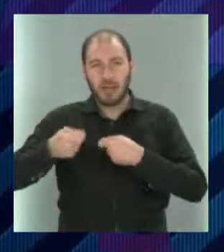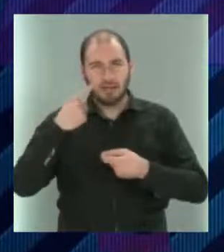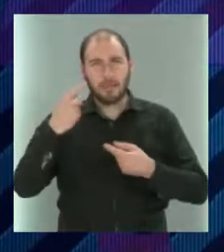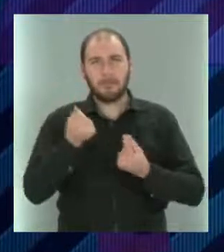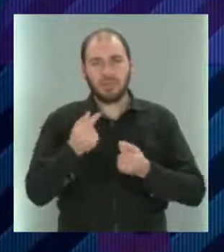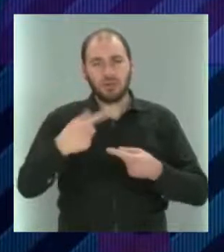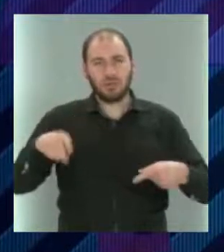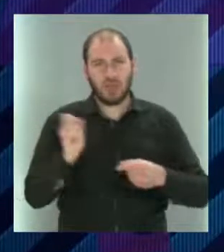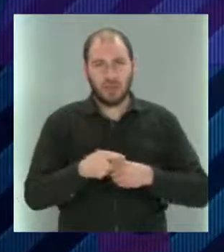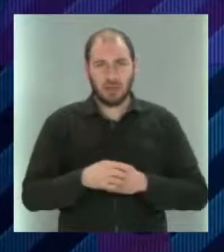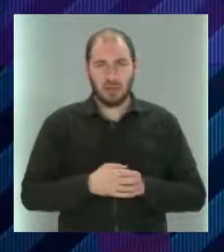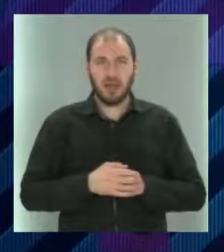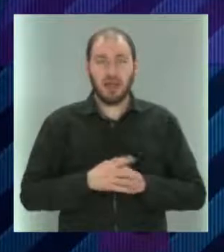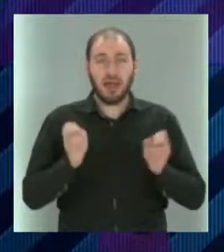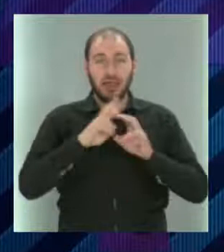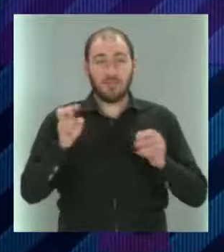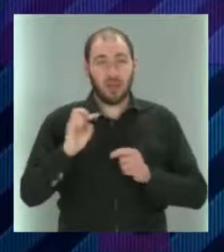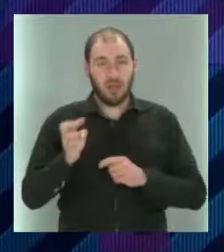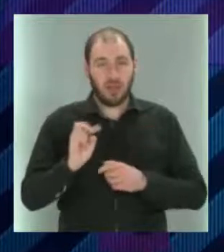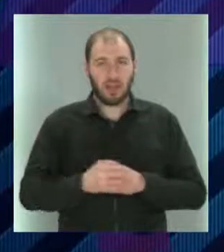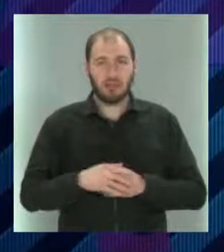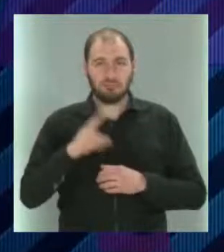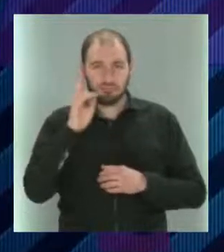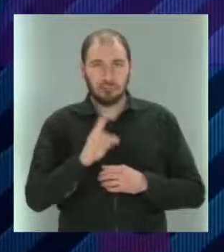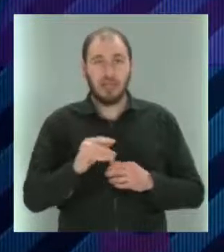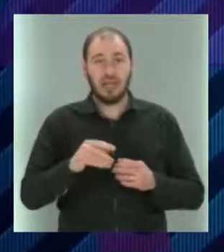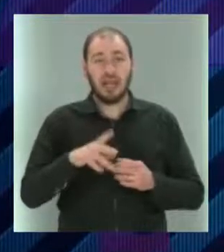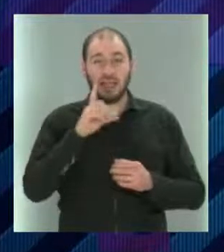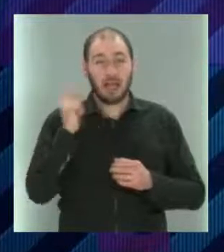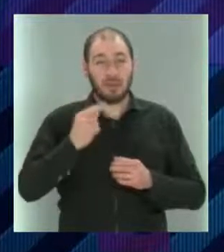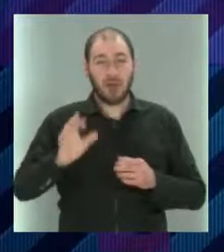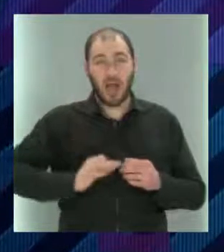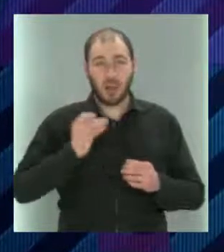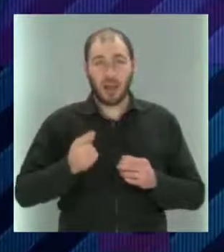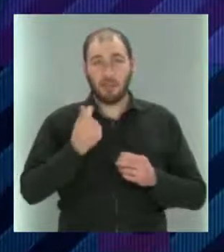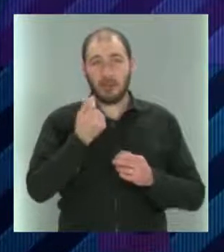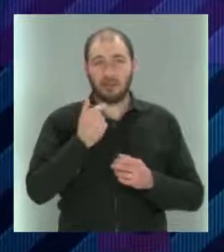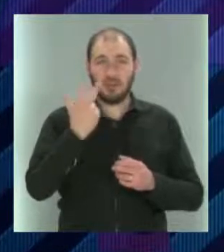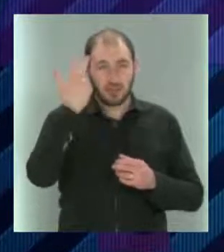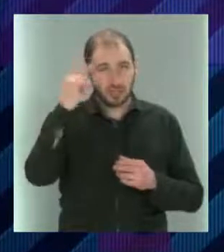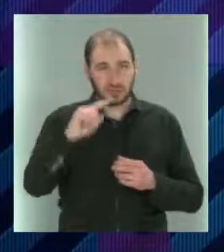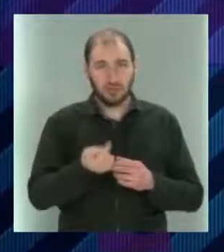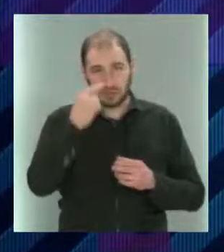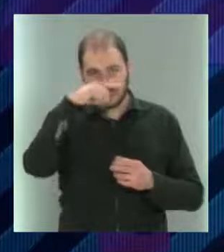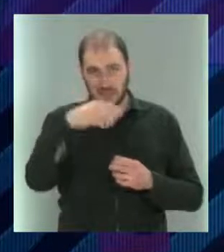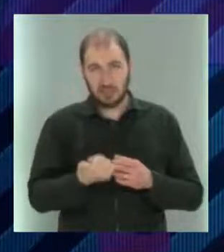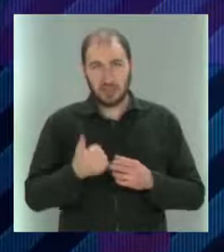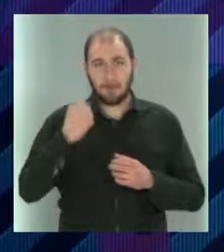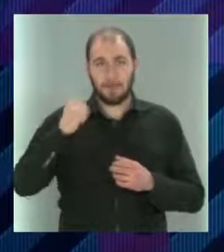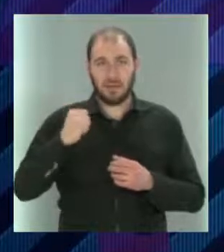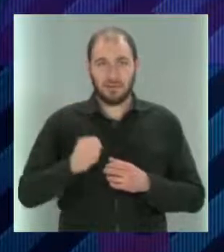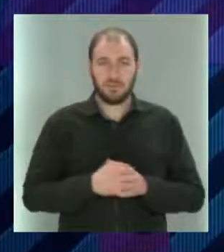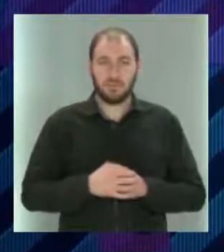precio de sus productos. En lo que respecta al dólar, se observa que en el primer día hábil del año tenía un precio de 18,76